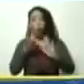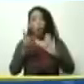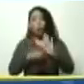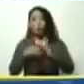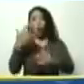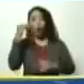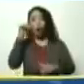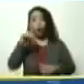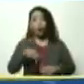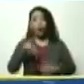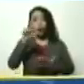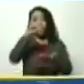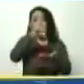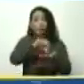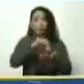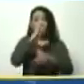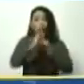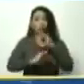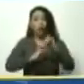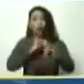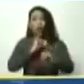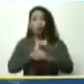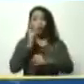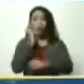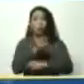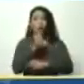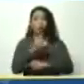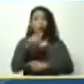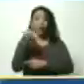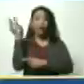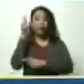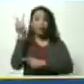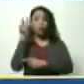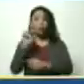el centro internacional de inversión de Venezuela